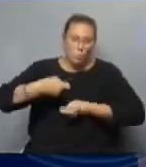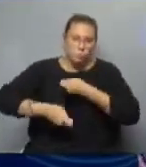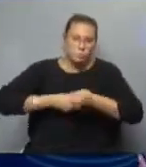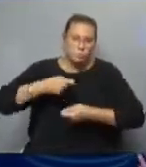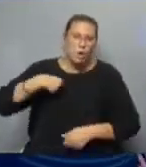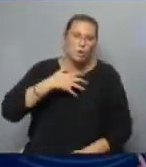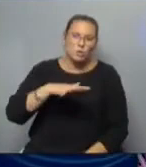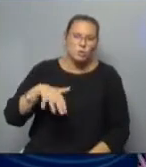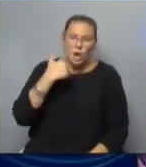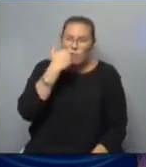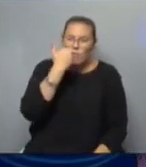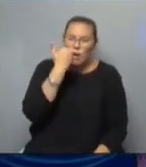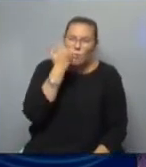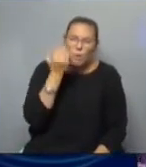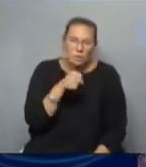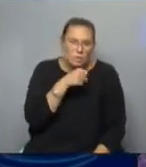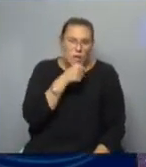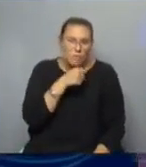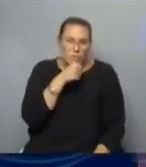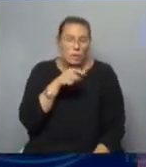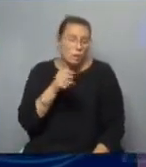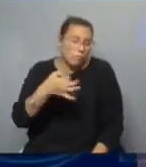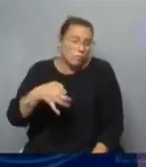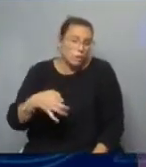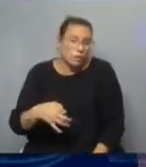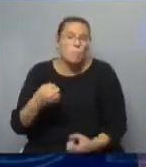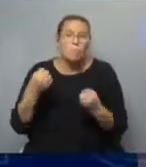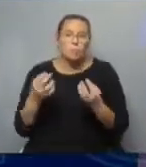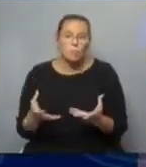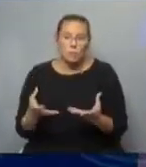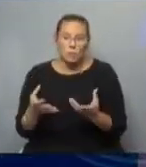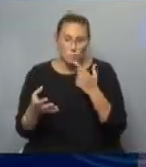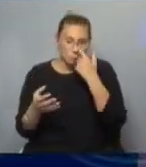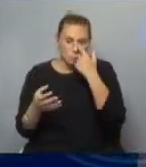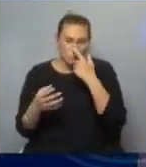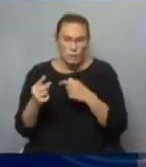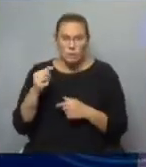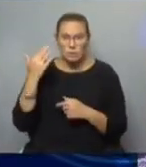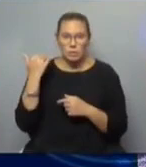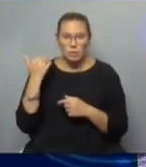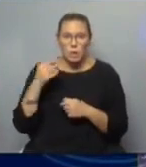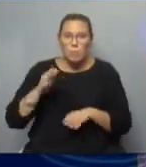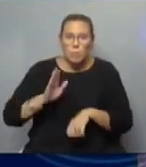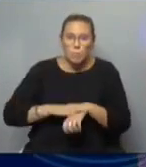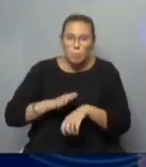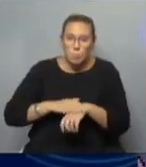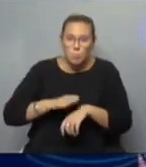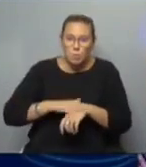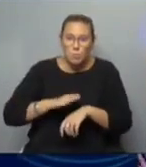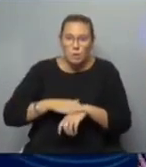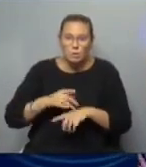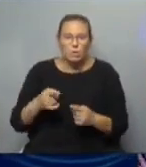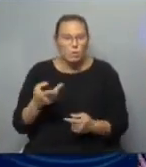La vergüenza a la vejez. Sí, y es así. Porque yo dije hace un rato que hay momentos en que te